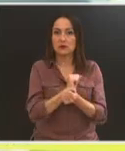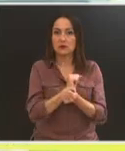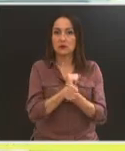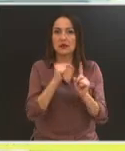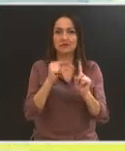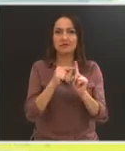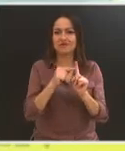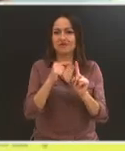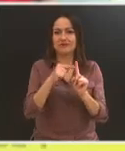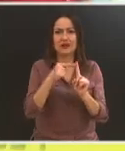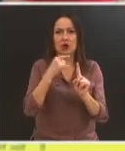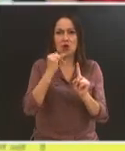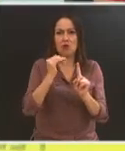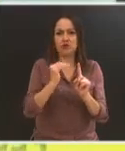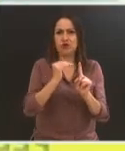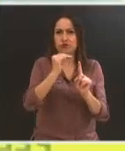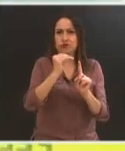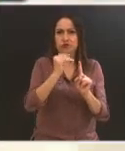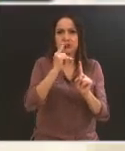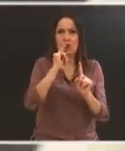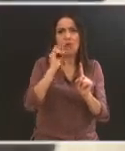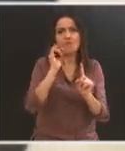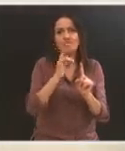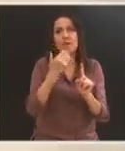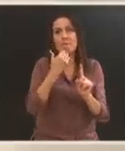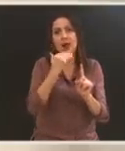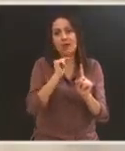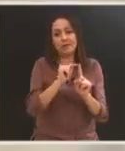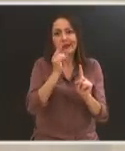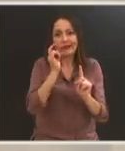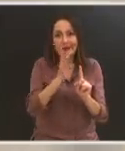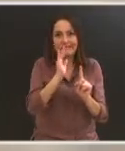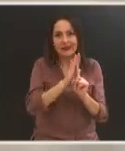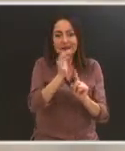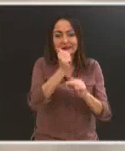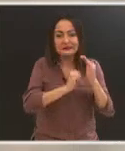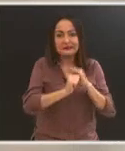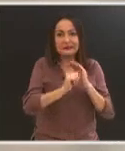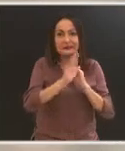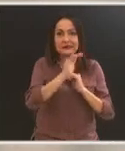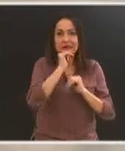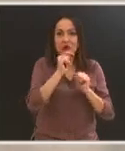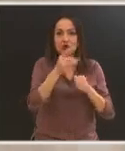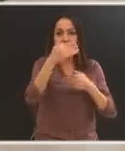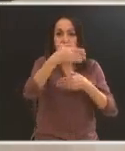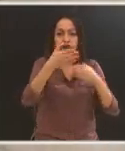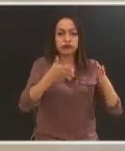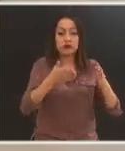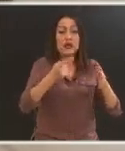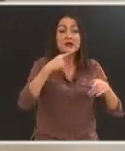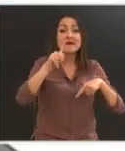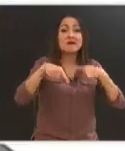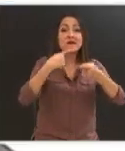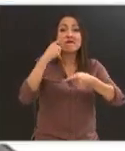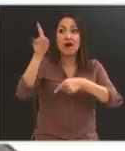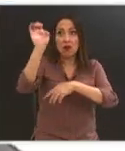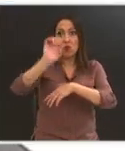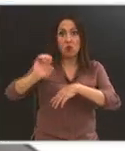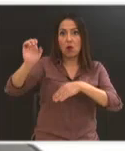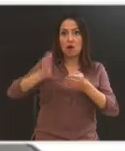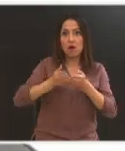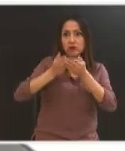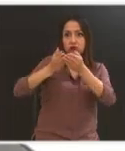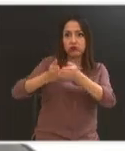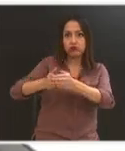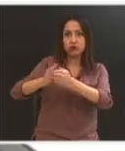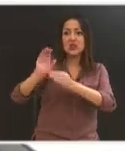mafioso de tanta relevancia a nivel internacional. La droga iba oculta en un contenedor, la cual iba rumbo a Europa. En el